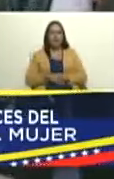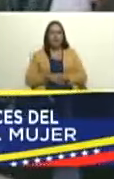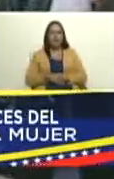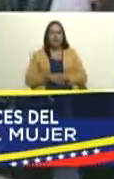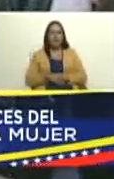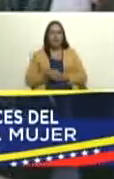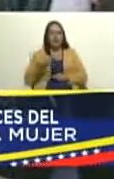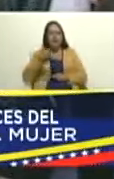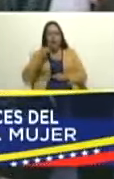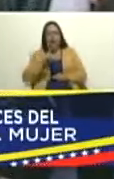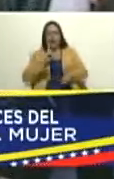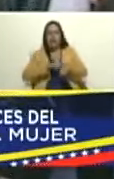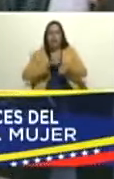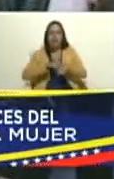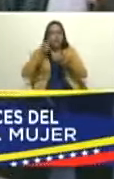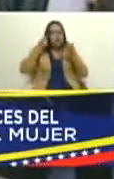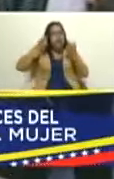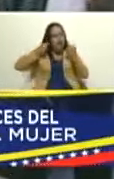tiempito tratando de,